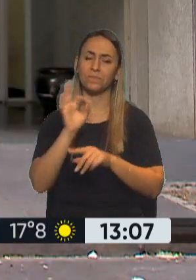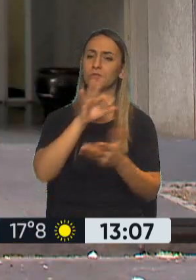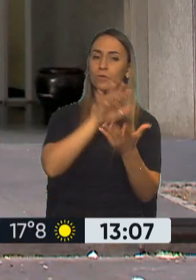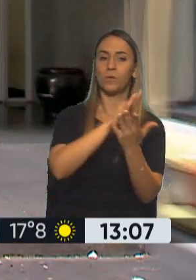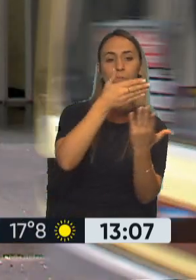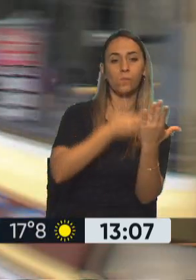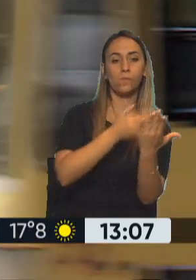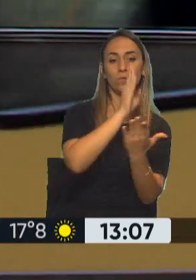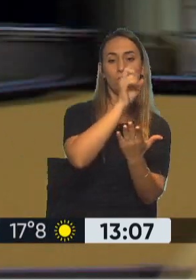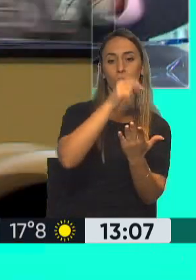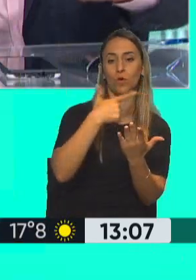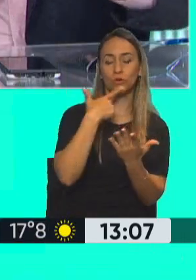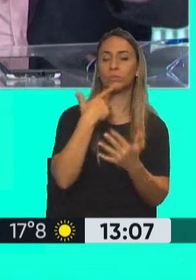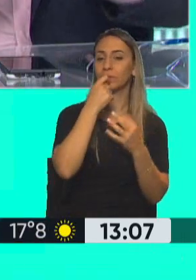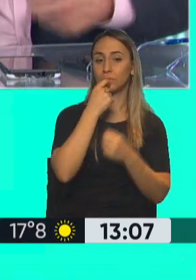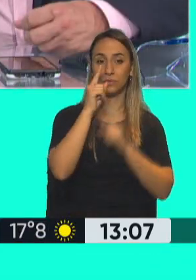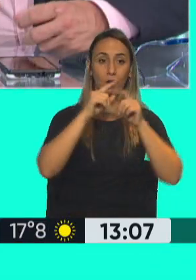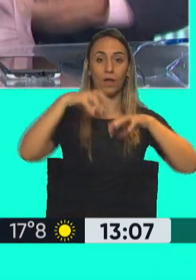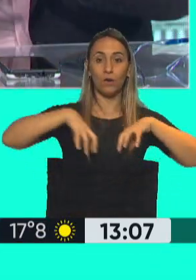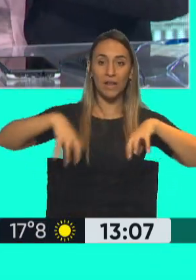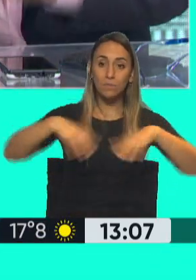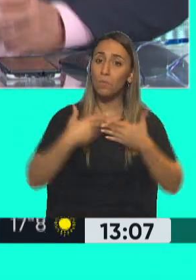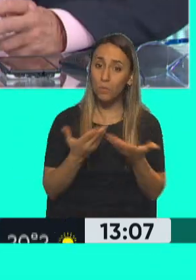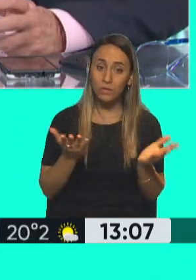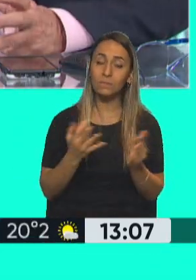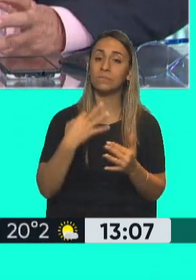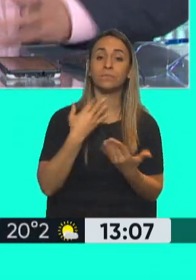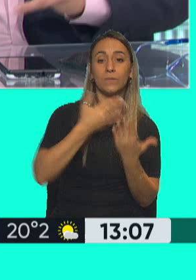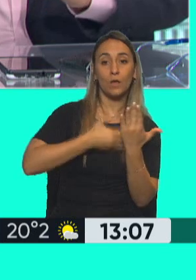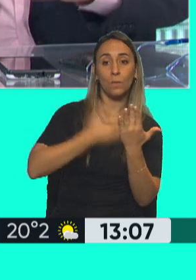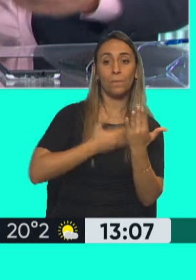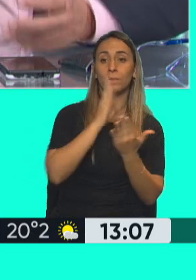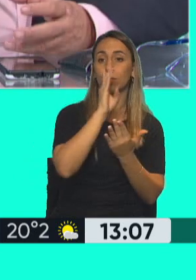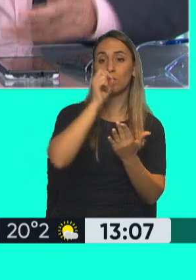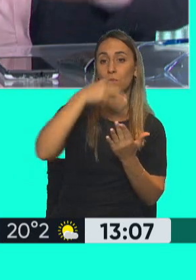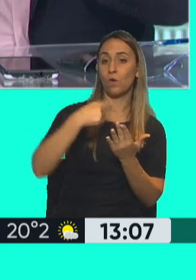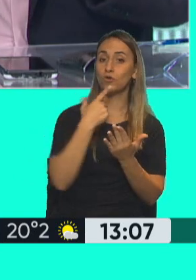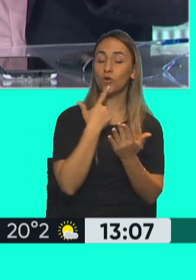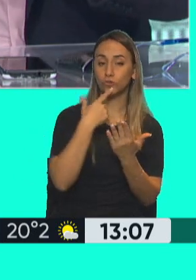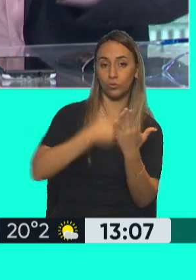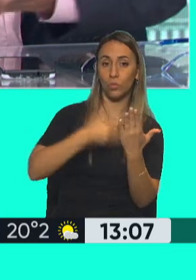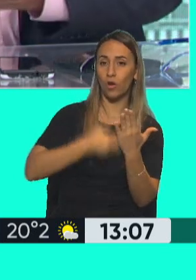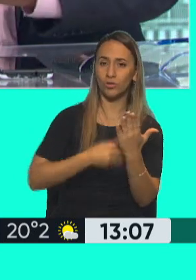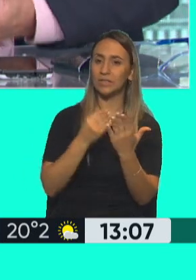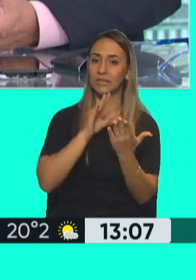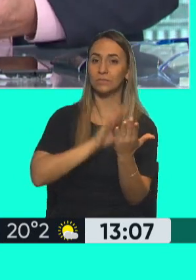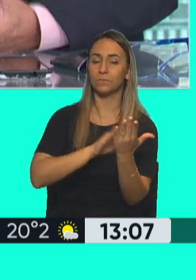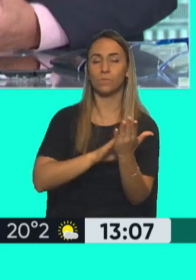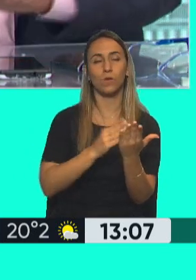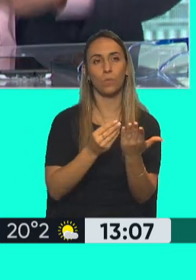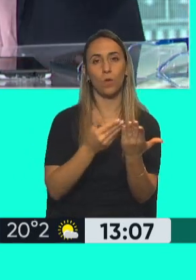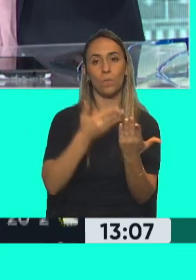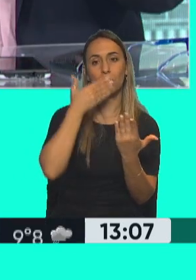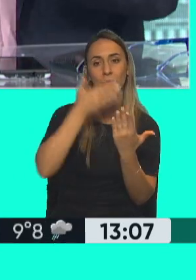los organismos públicos debían entregar todos los títulos, los llamados bonos globales, que son títulos